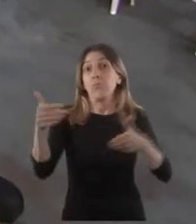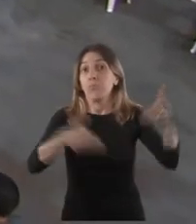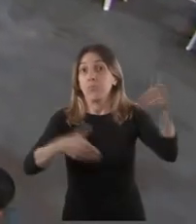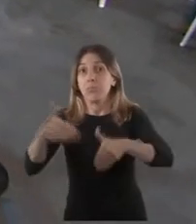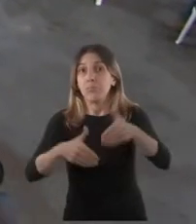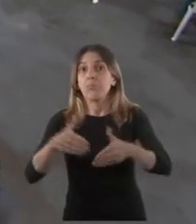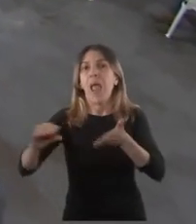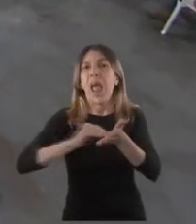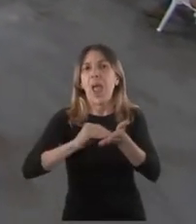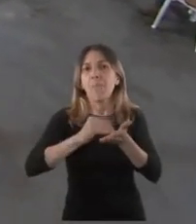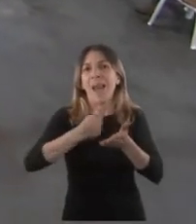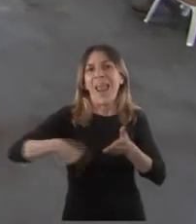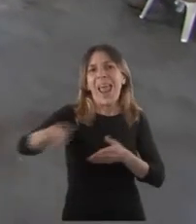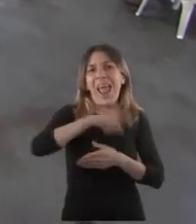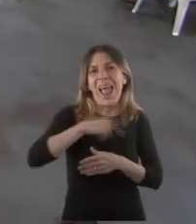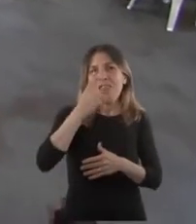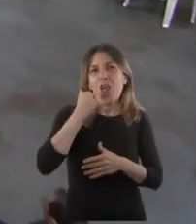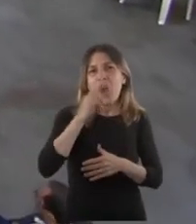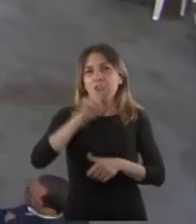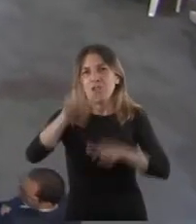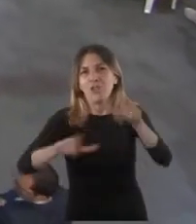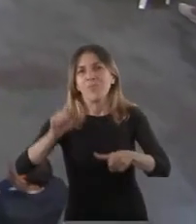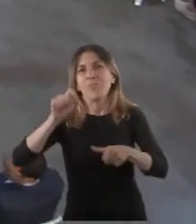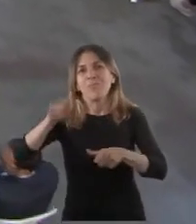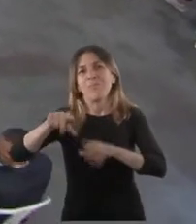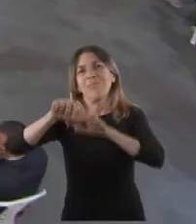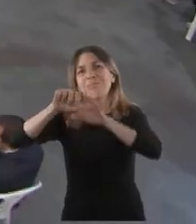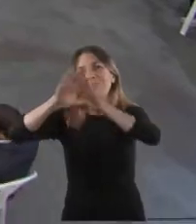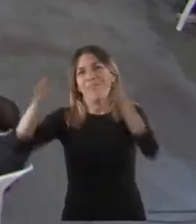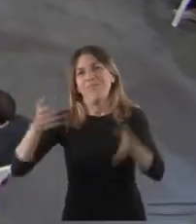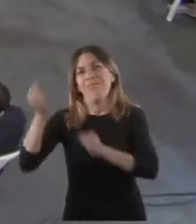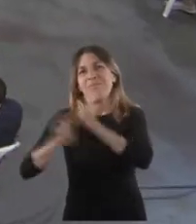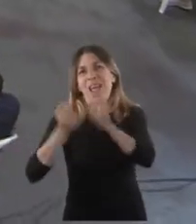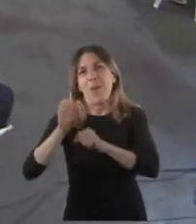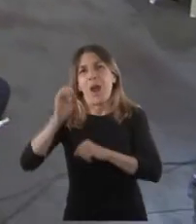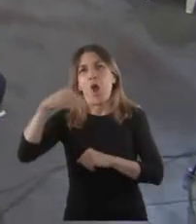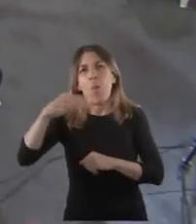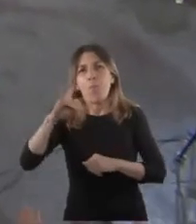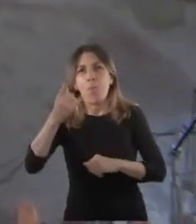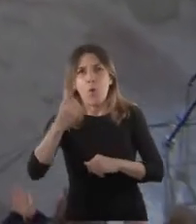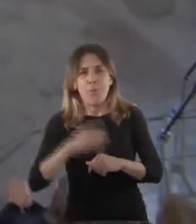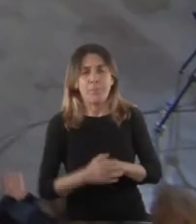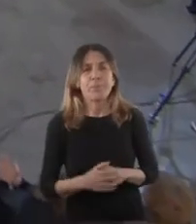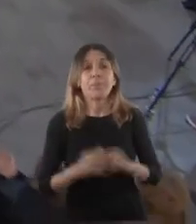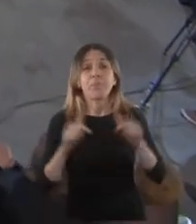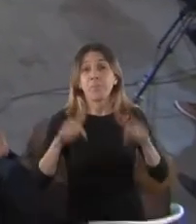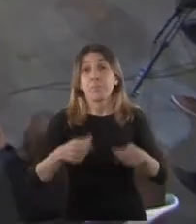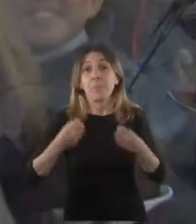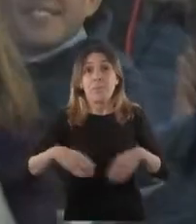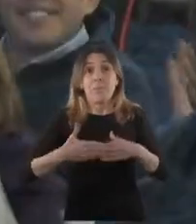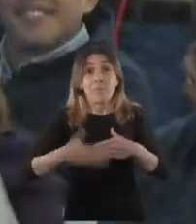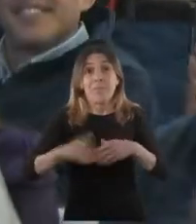los trabajadores y trabajadoras de la planta. En el inicio